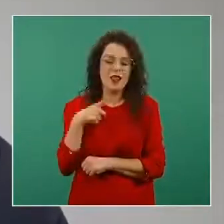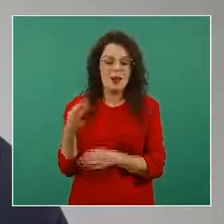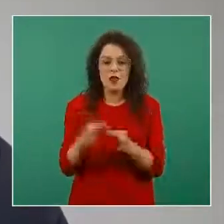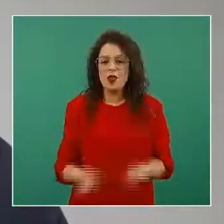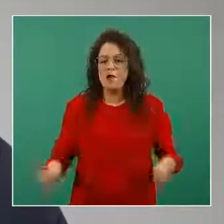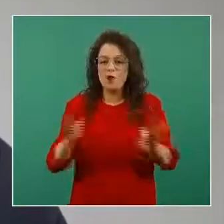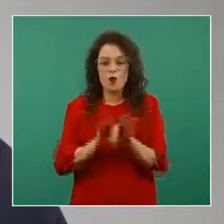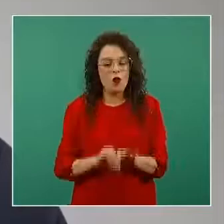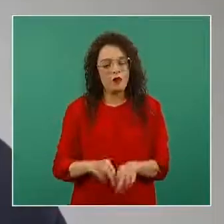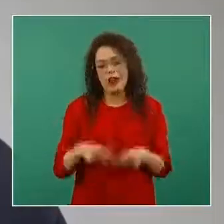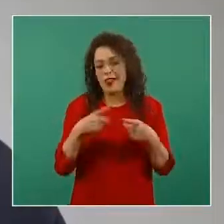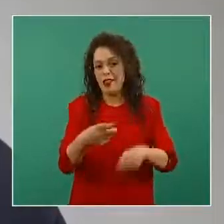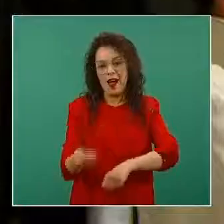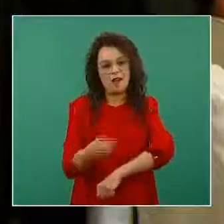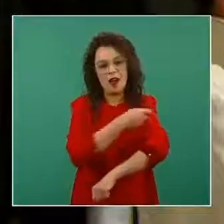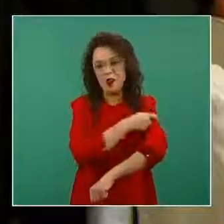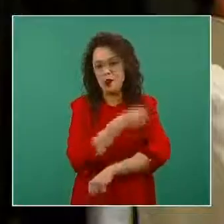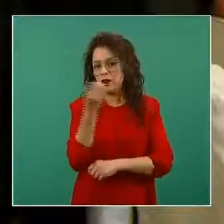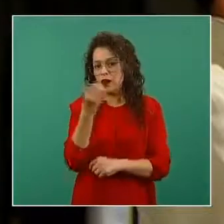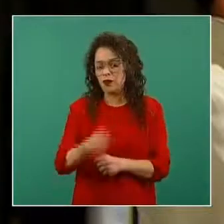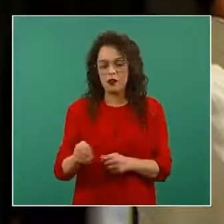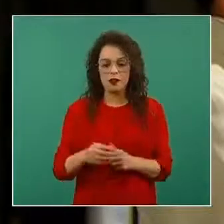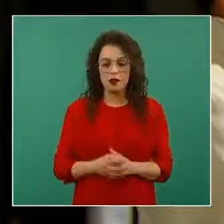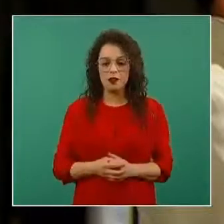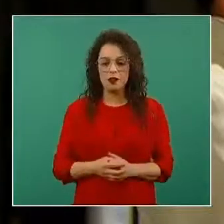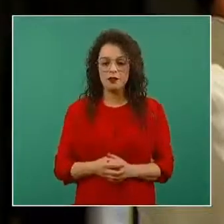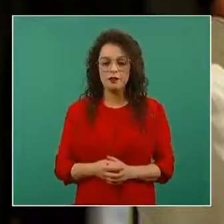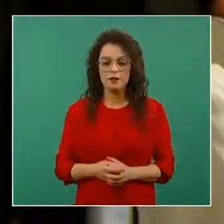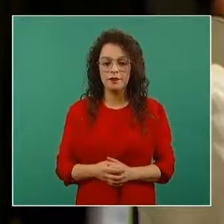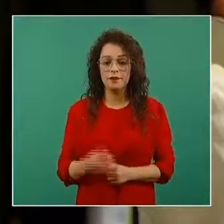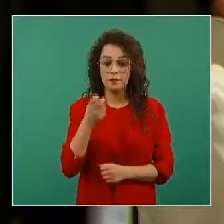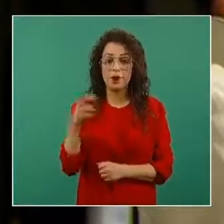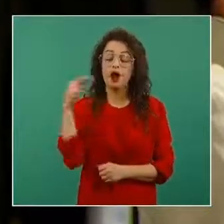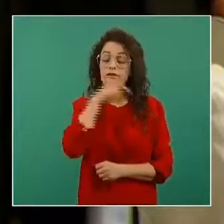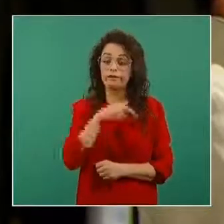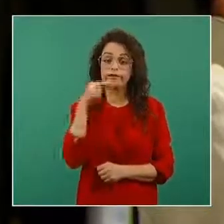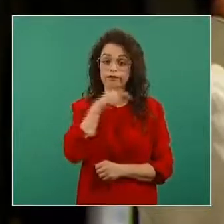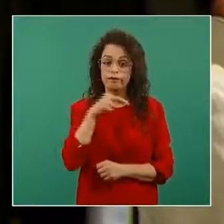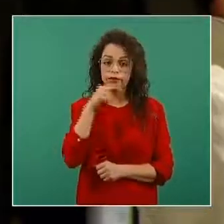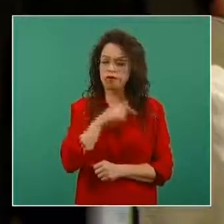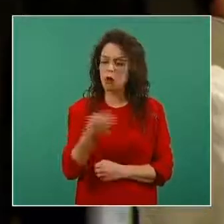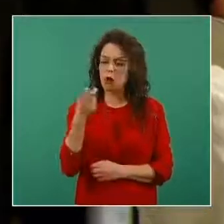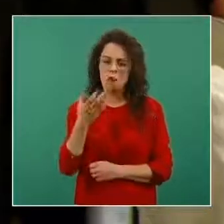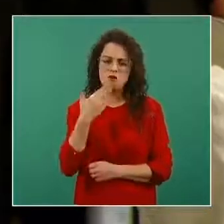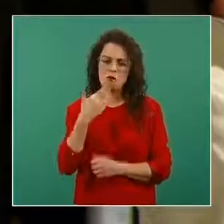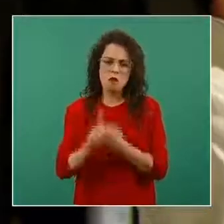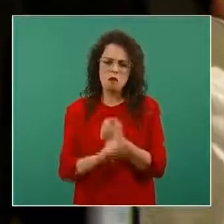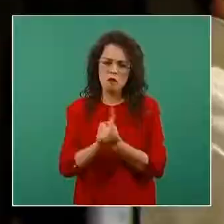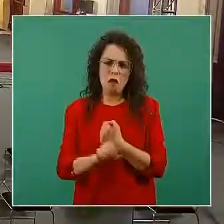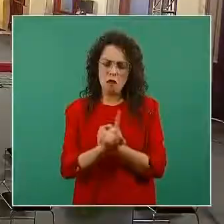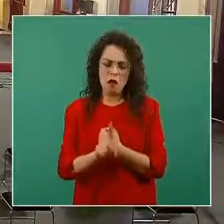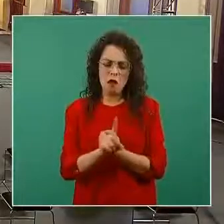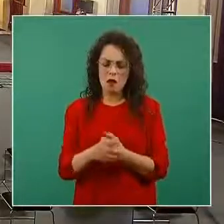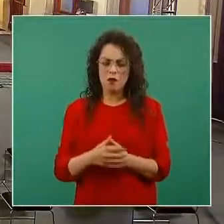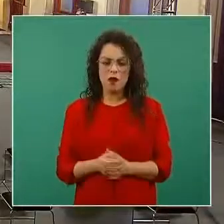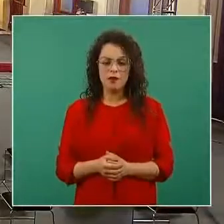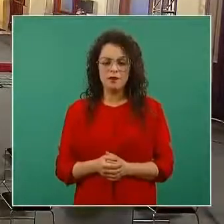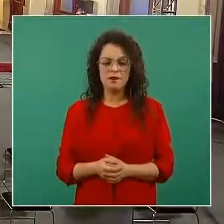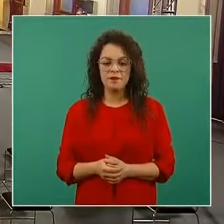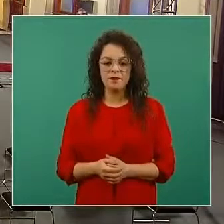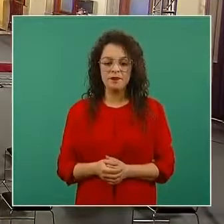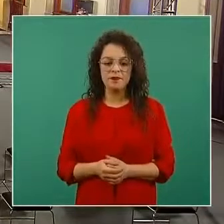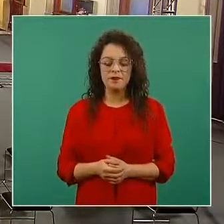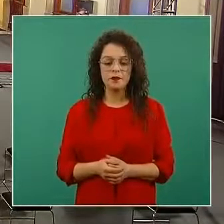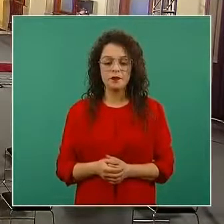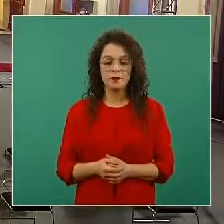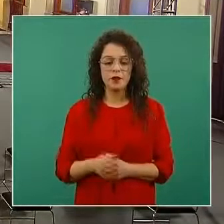lo tanto deben de acceder a la misma a la brevedad, y no hay ningún problema con eso. En relación justo a lo que